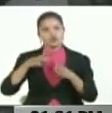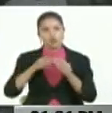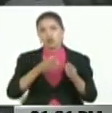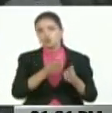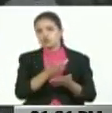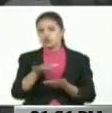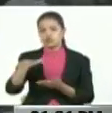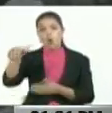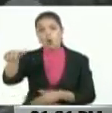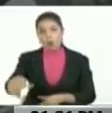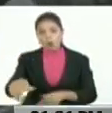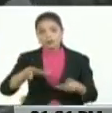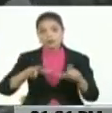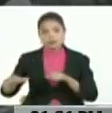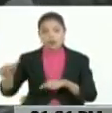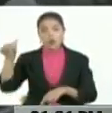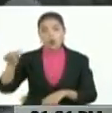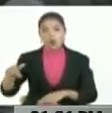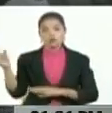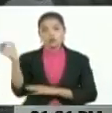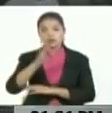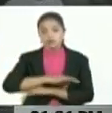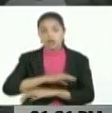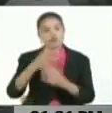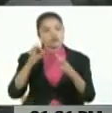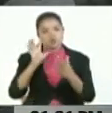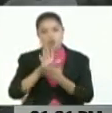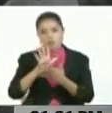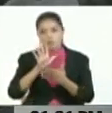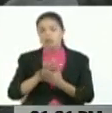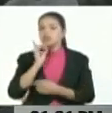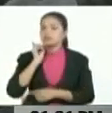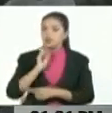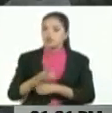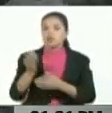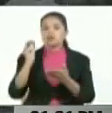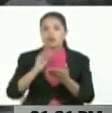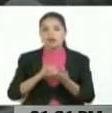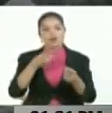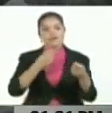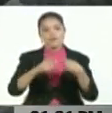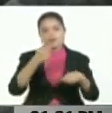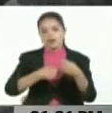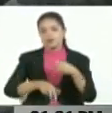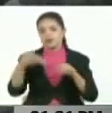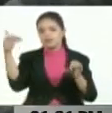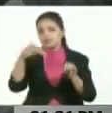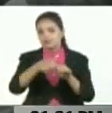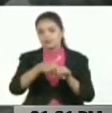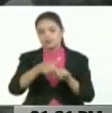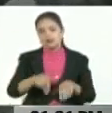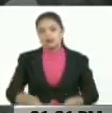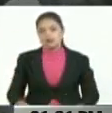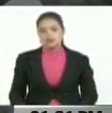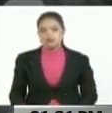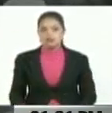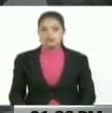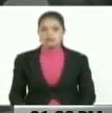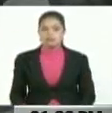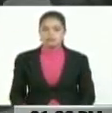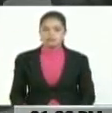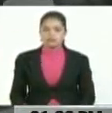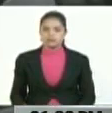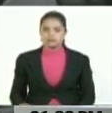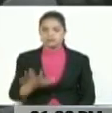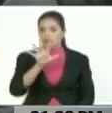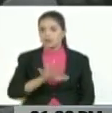hoy y en el día de hoy, en condiciones normales, debe restablecerse el expendio y el suministro de combustible en todo el